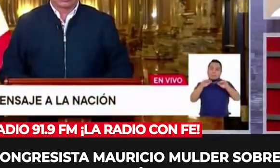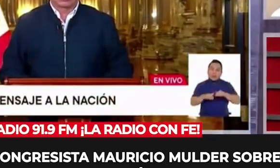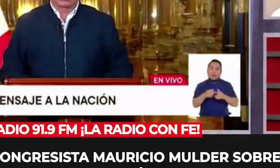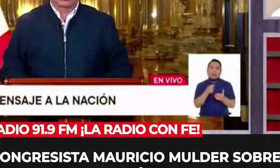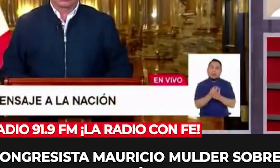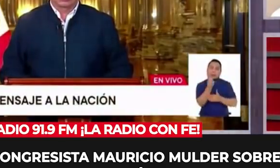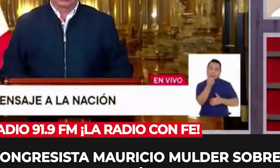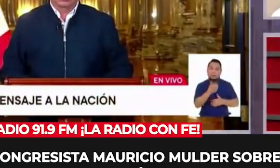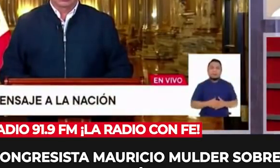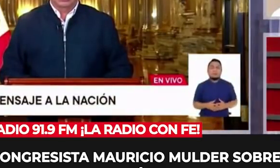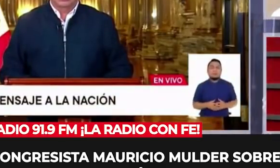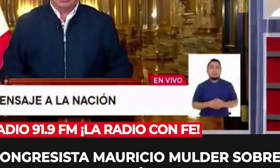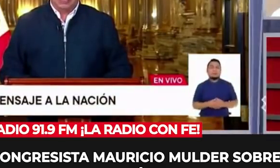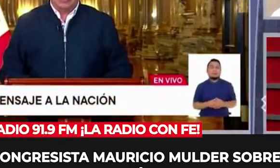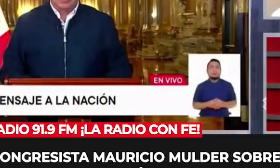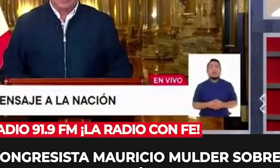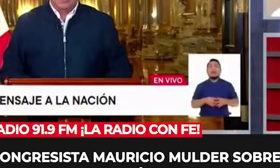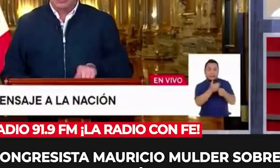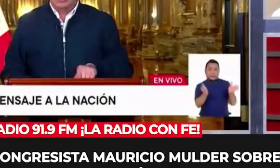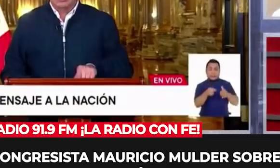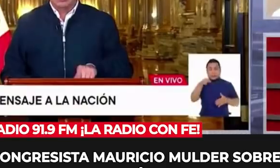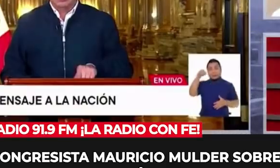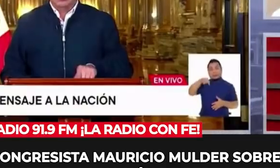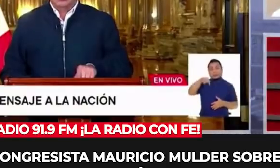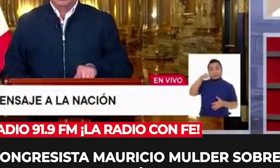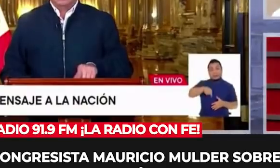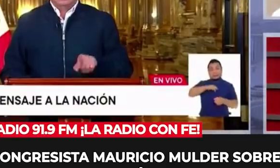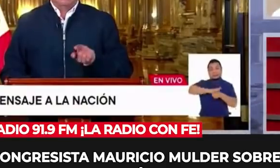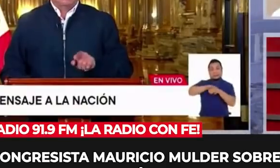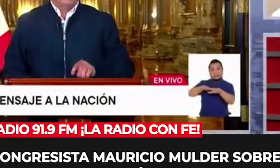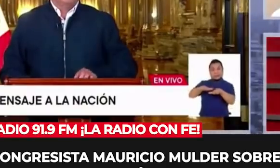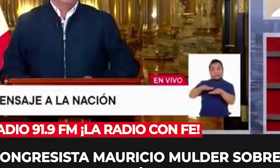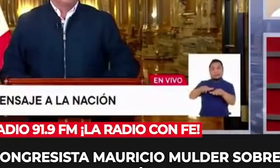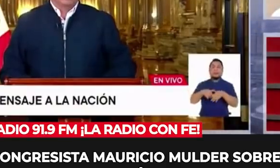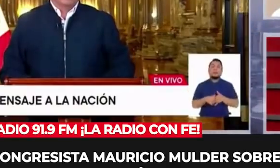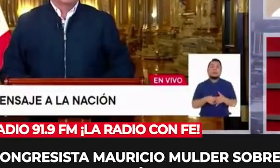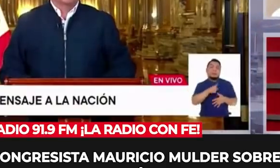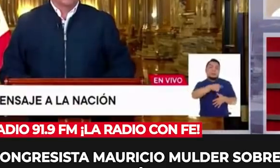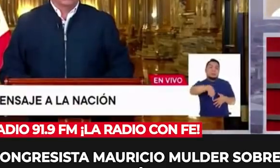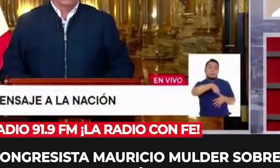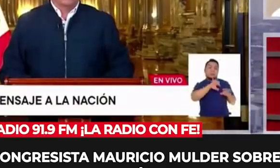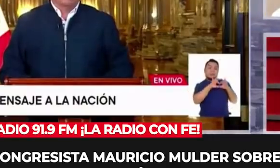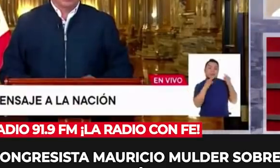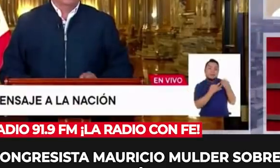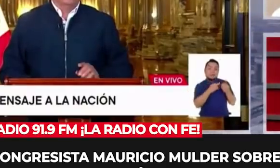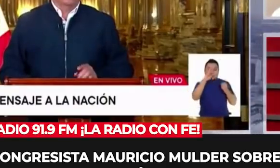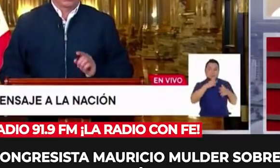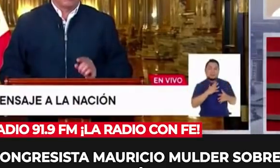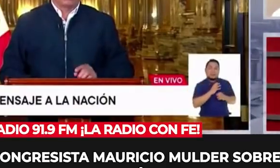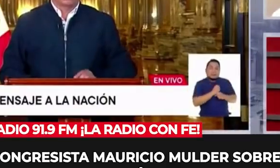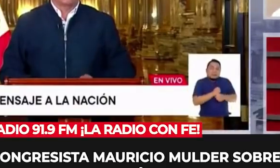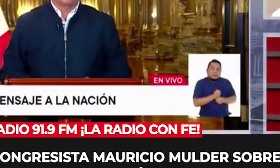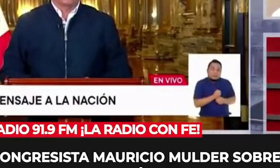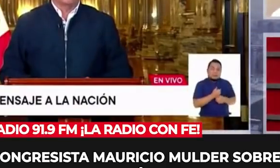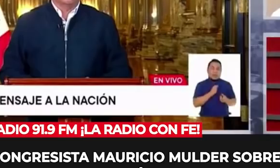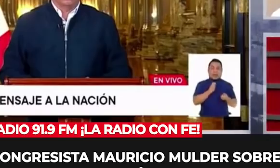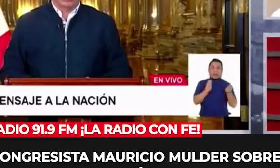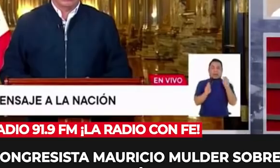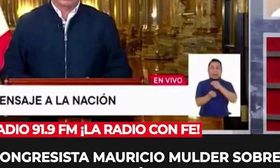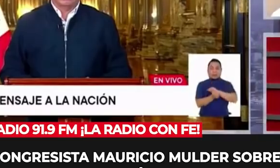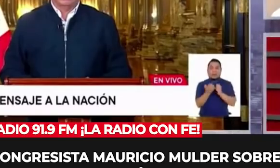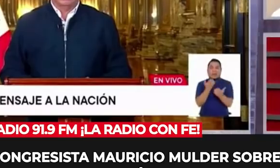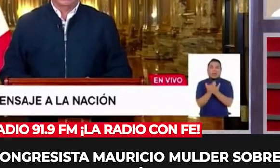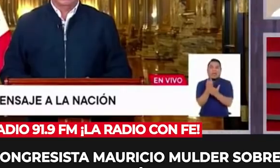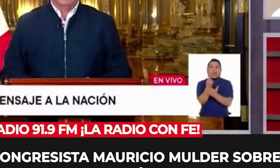Entonces, yo le pondría, como le decía ayer en la noche a Pancho Tudela, un guión. Ha puesto su cargo a disposición al